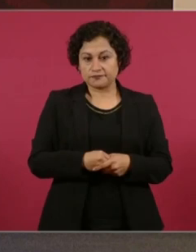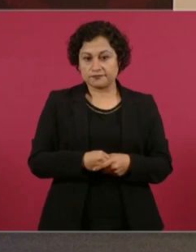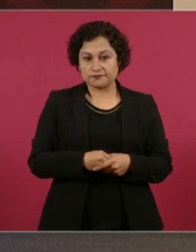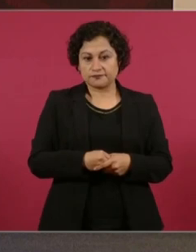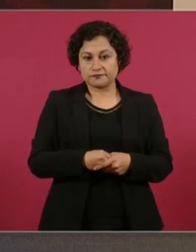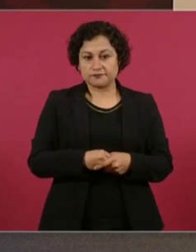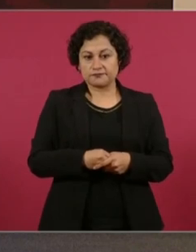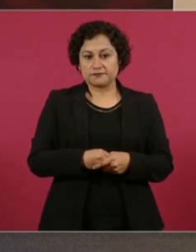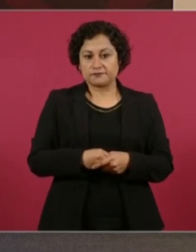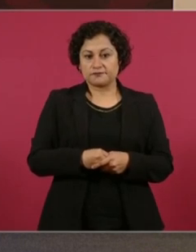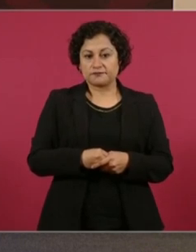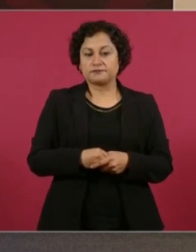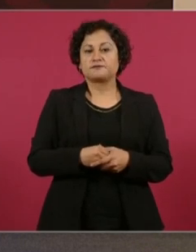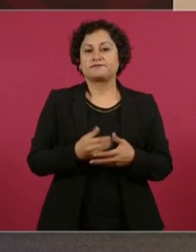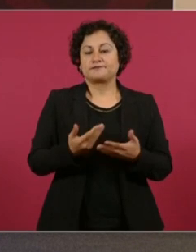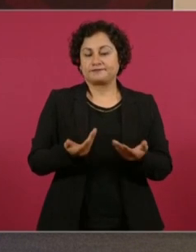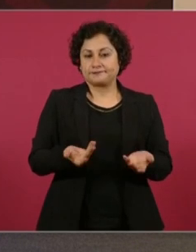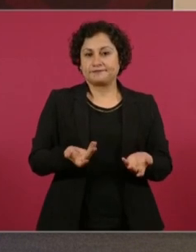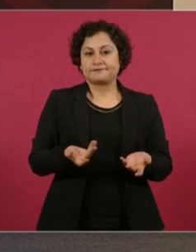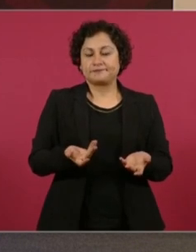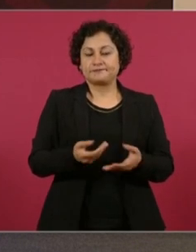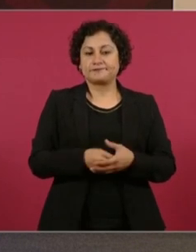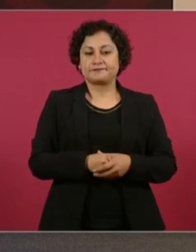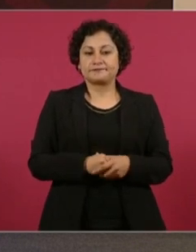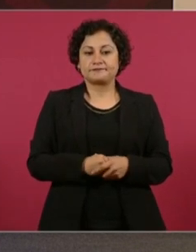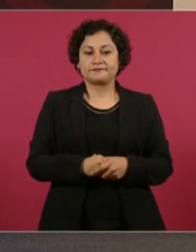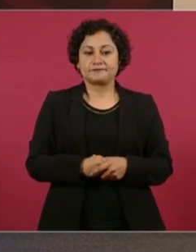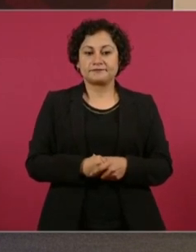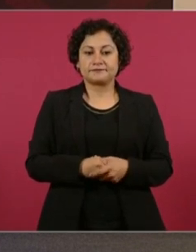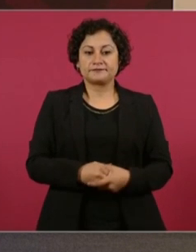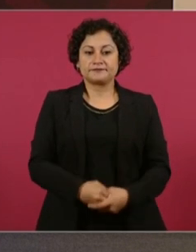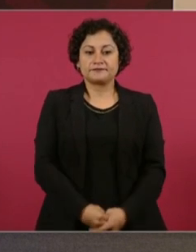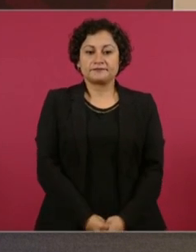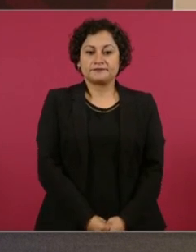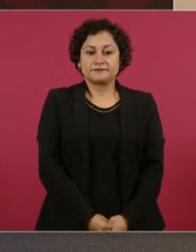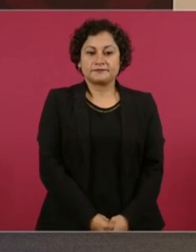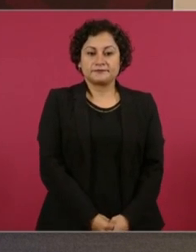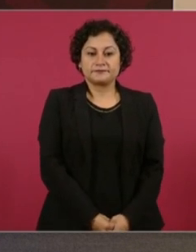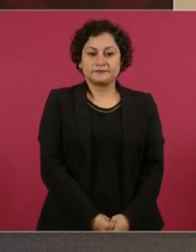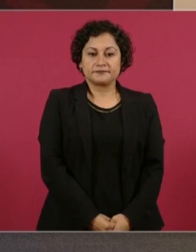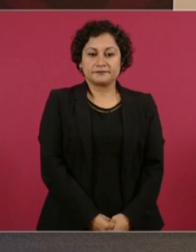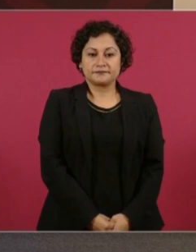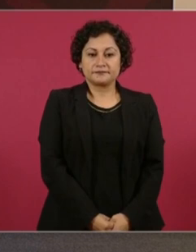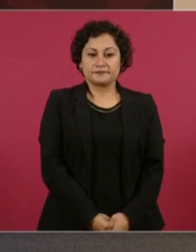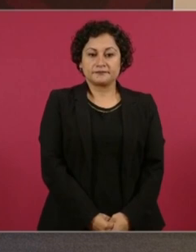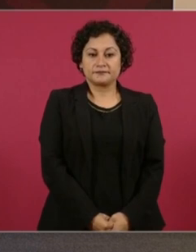Sí. La persona interesa lo de Amazon. Sí.